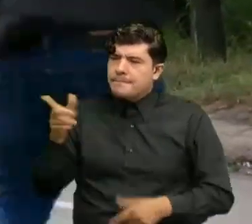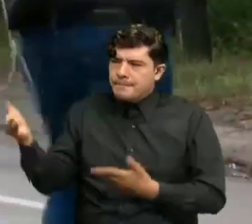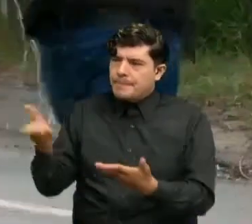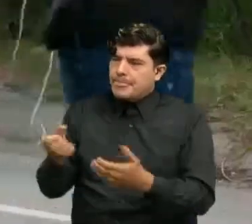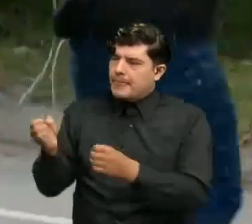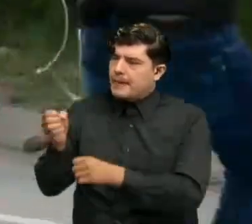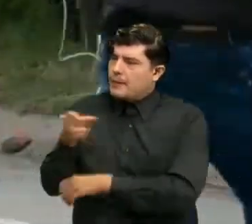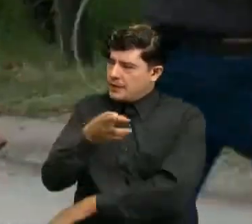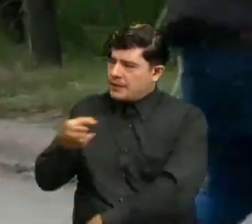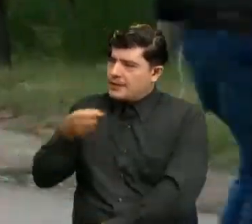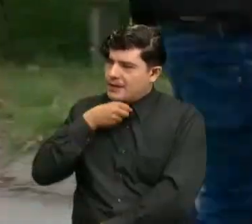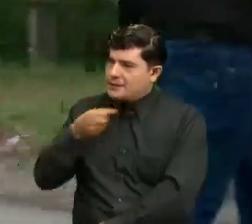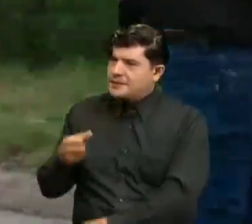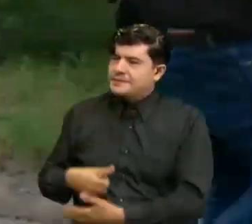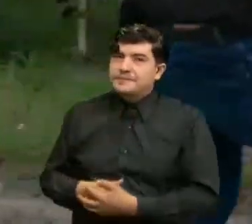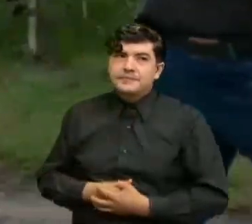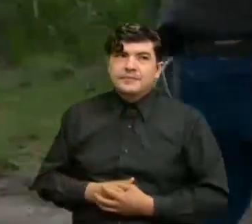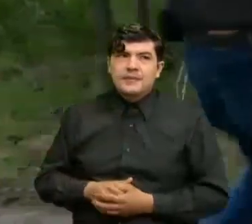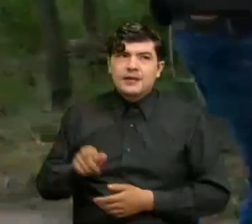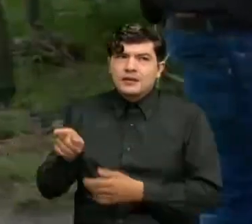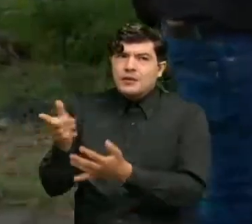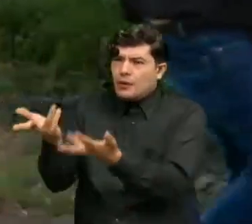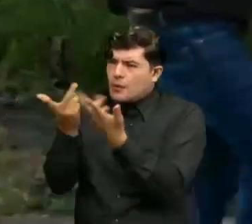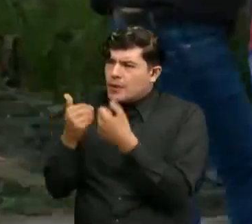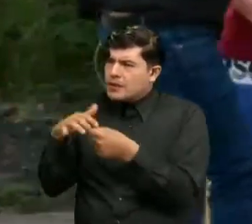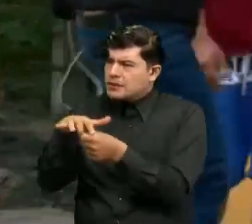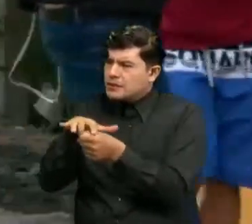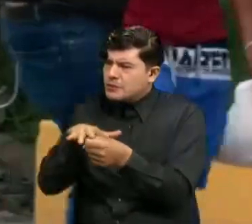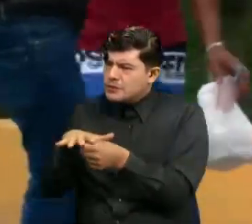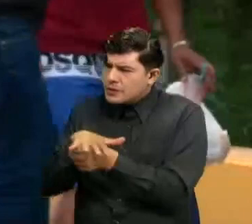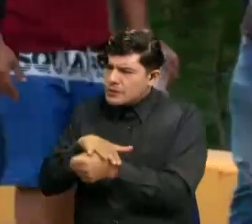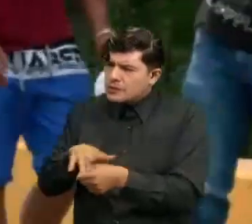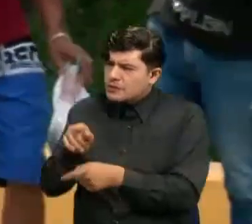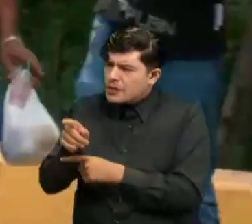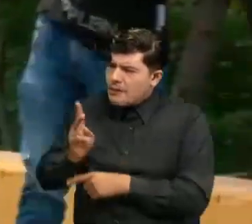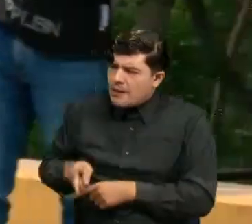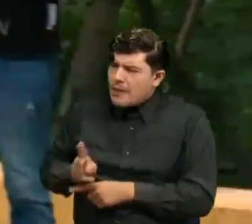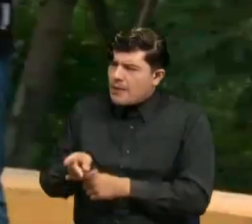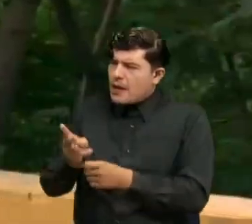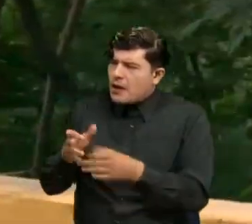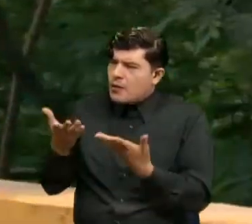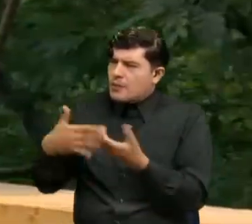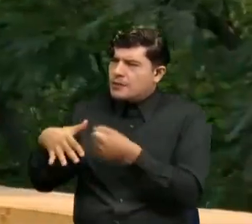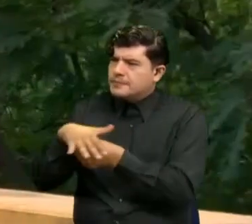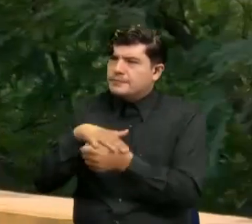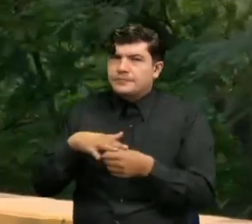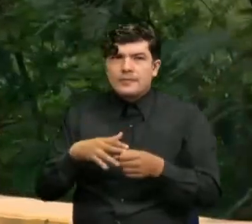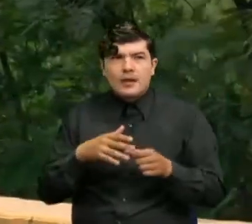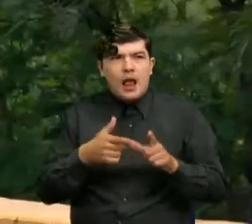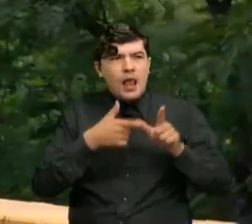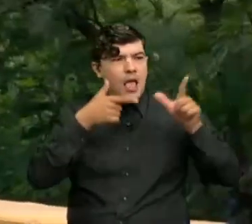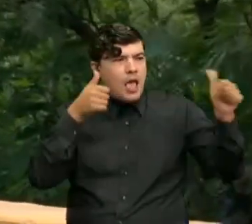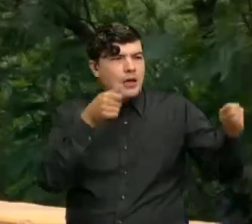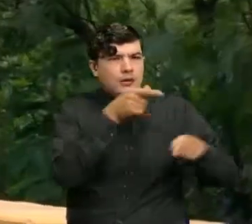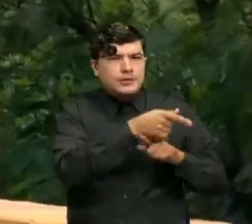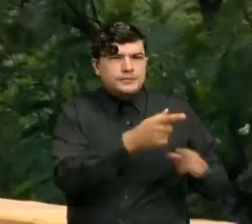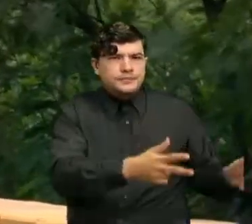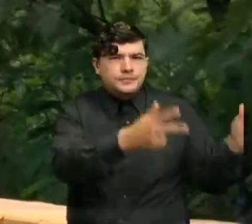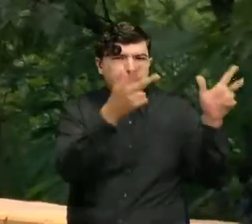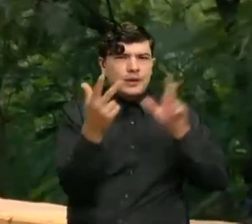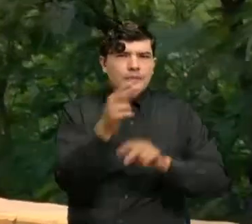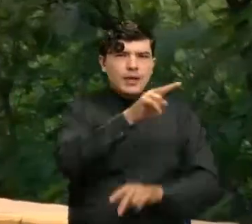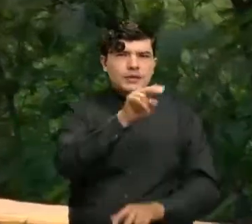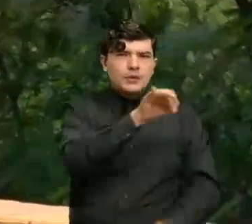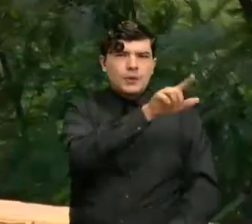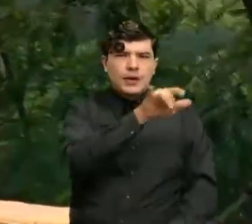Bienvenido a Oriente Noticias, hablemos de la situación. ¿Cuántos llevan caminando? ¿Desde dónde vienen y cómo está la situación arriba? Como desde abajo, desde el puente del Zulia. ¿En